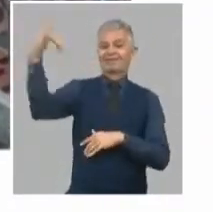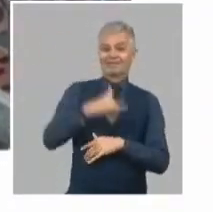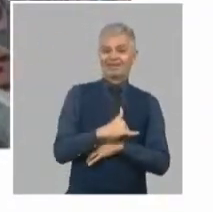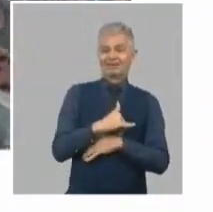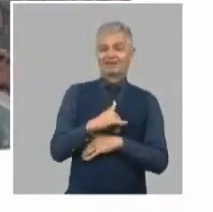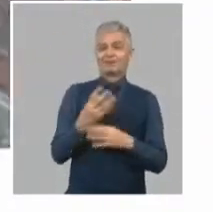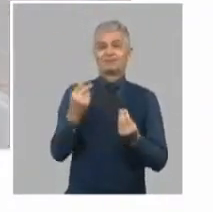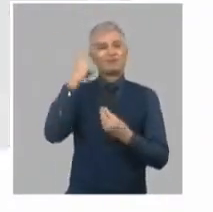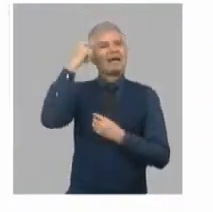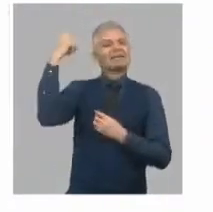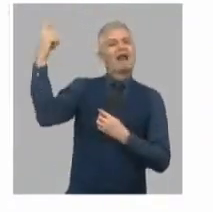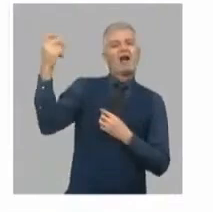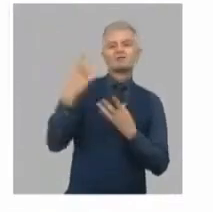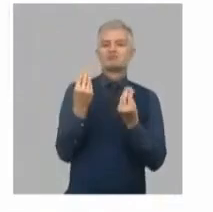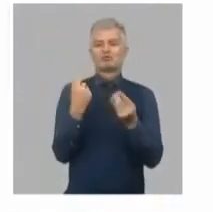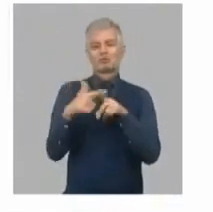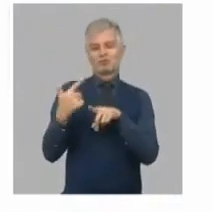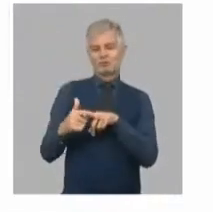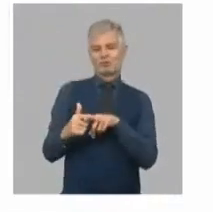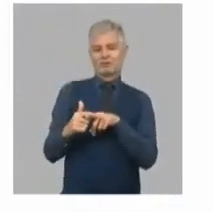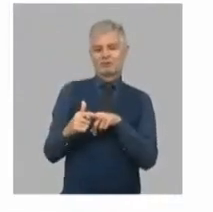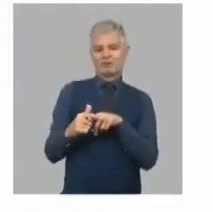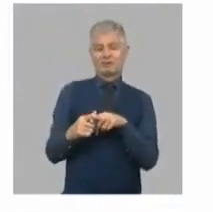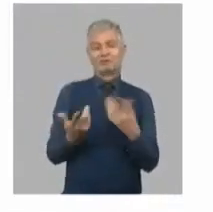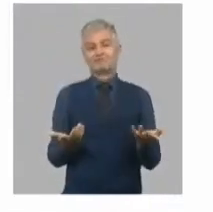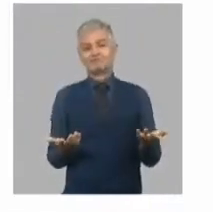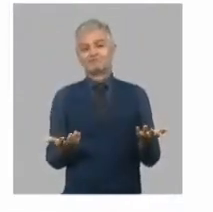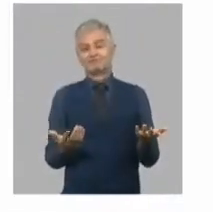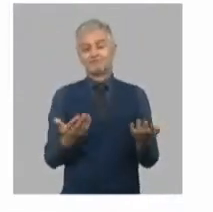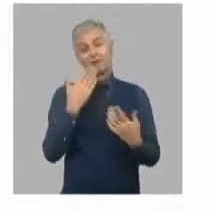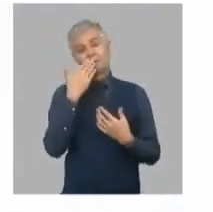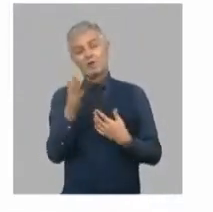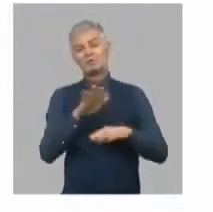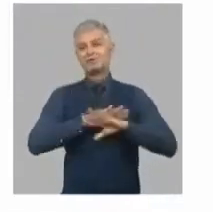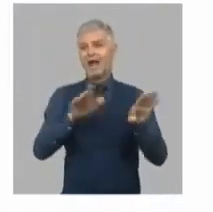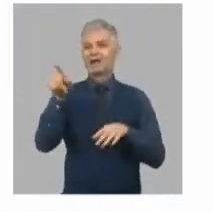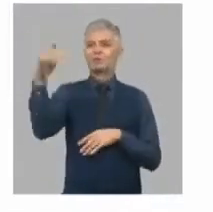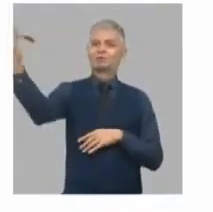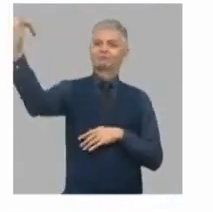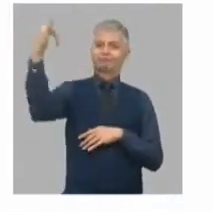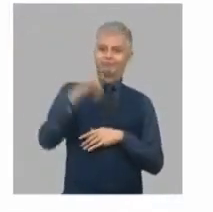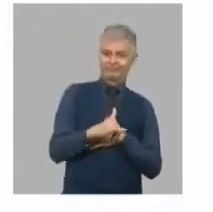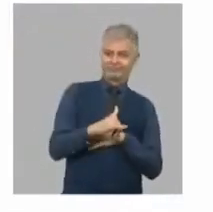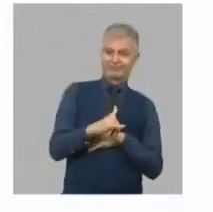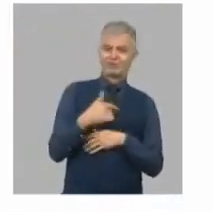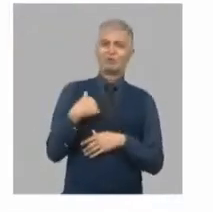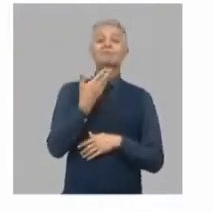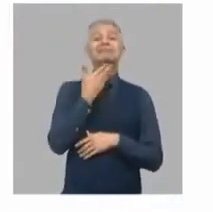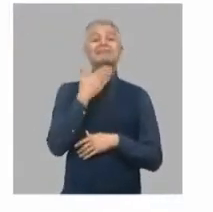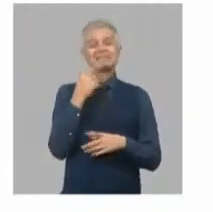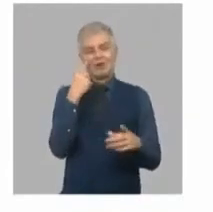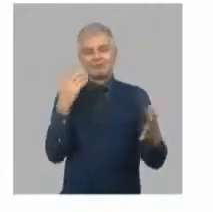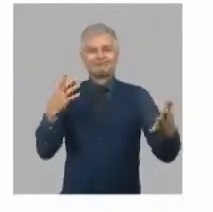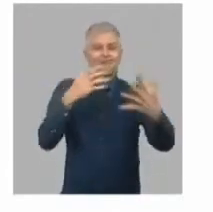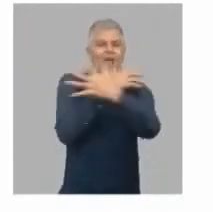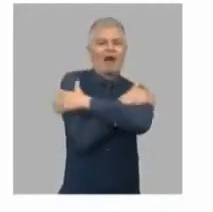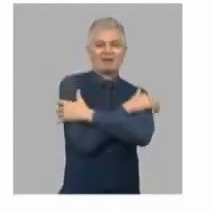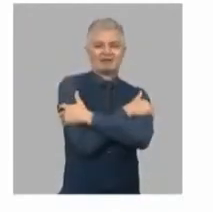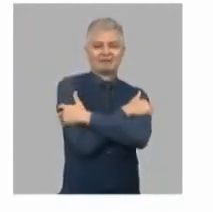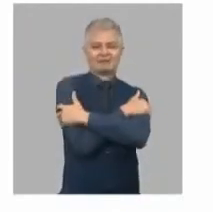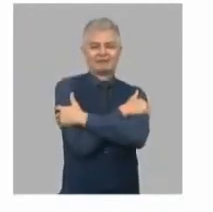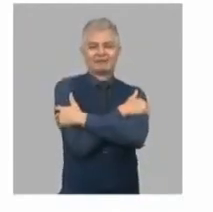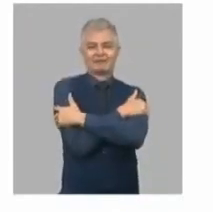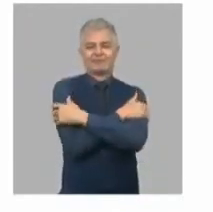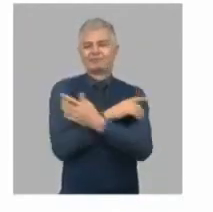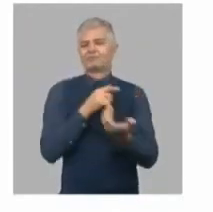Ya soñé una ciudad. Mami, qué bueno que ya hayas llegado. Tengo mucha deseo de abrazarte y